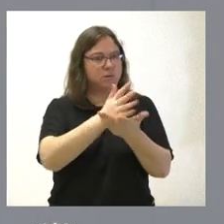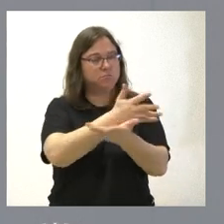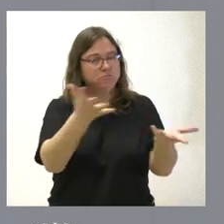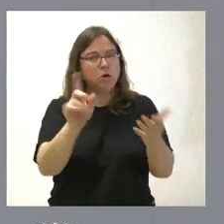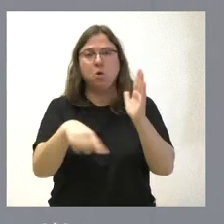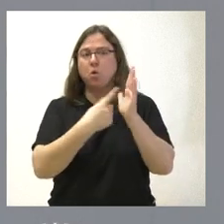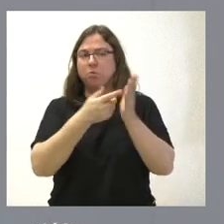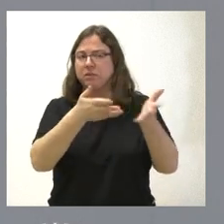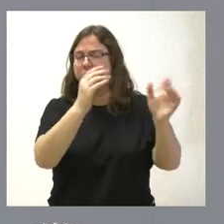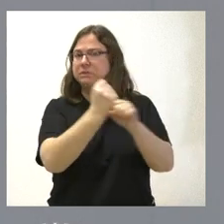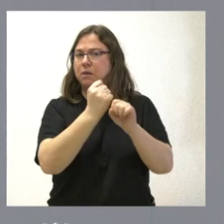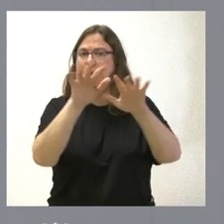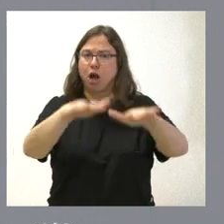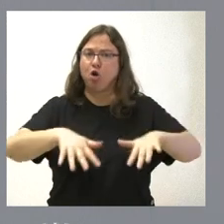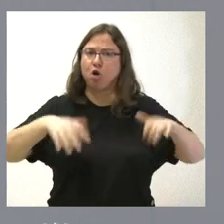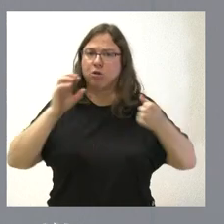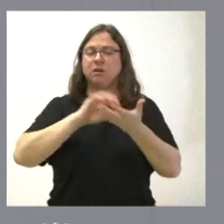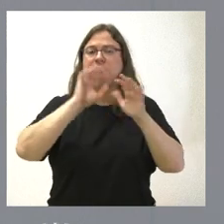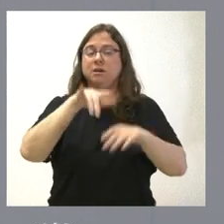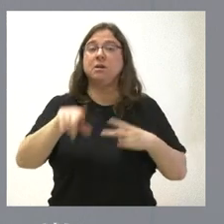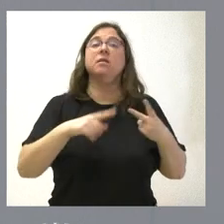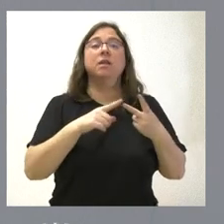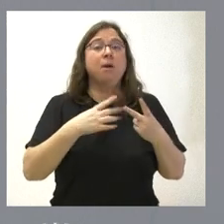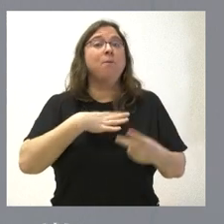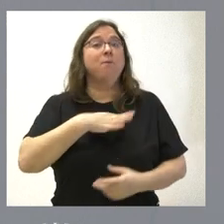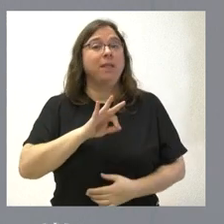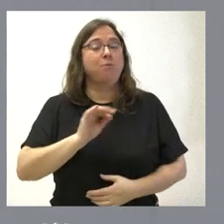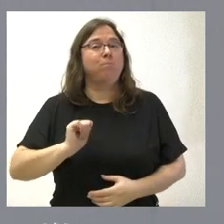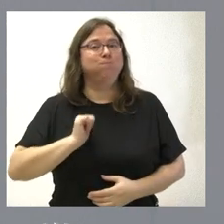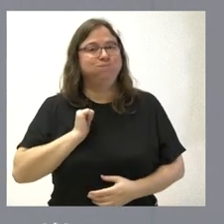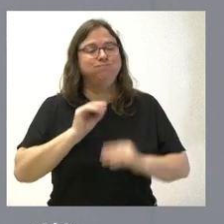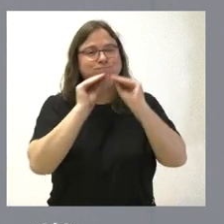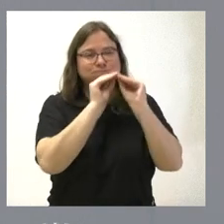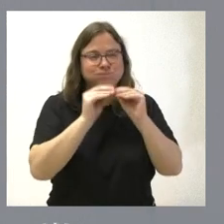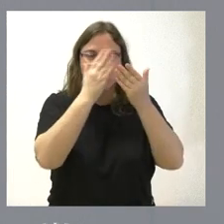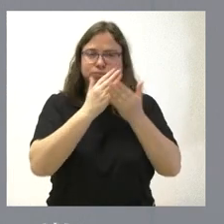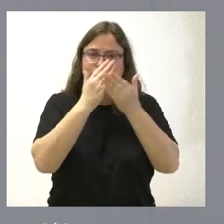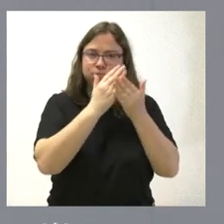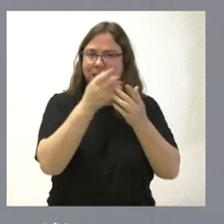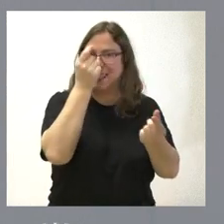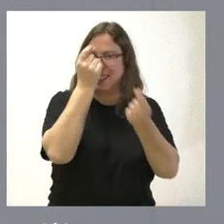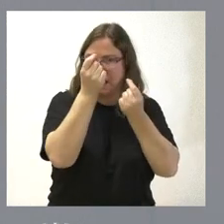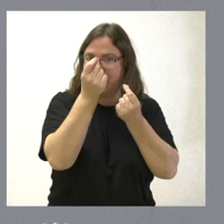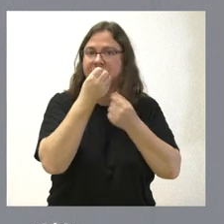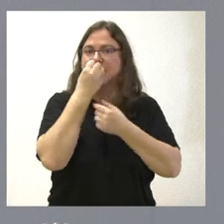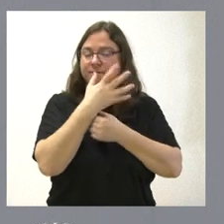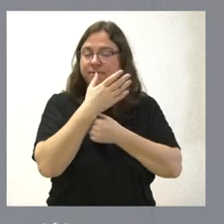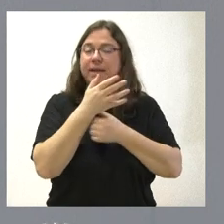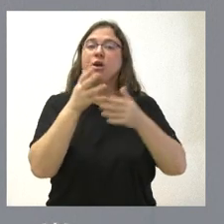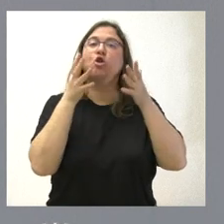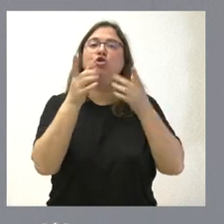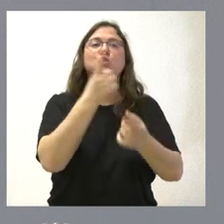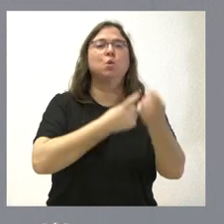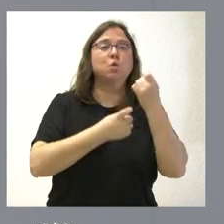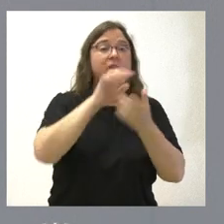cortes de Castilla y león que tengamos también la ocasión de estudiar con detalle el que se merece el consejo consultivo el